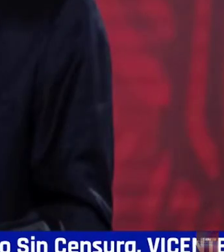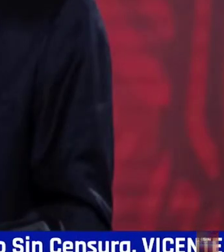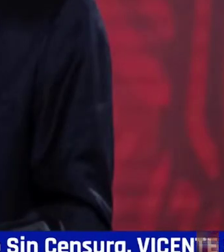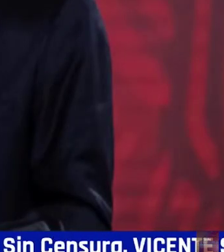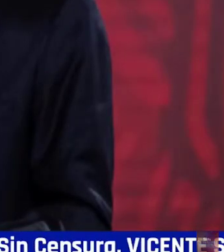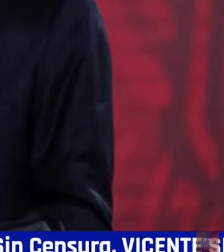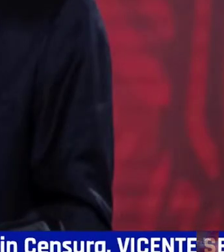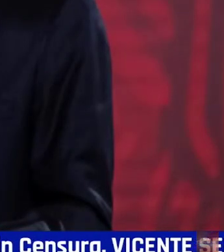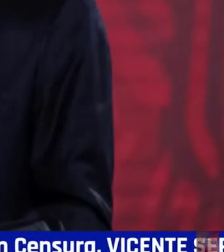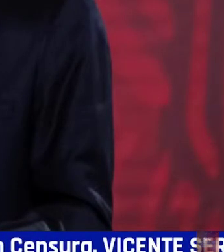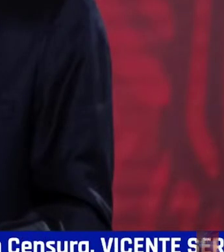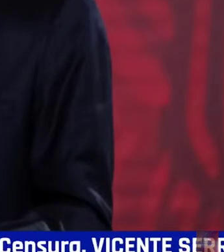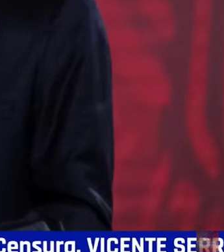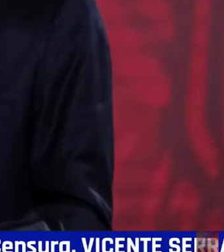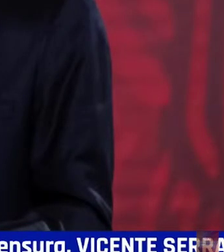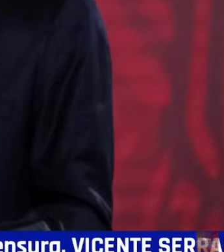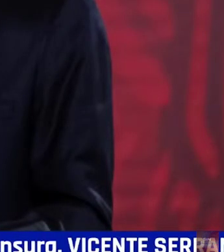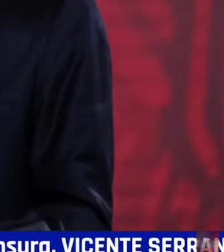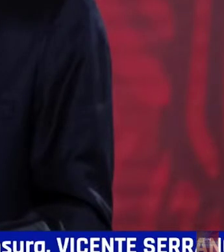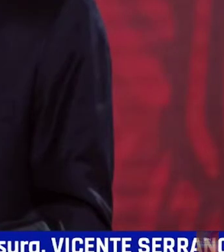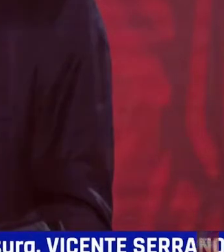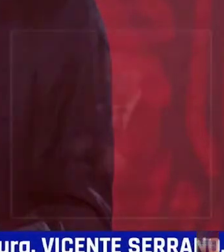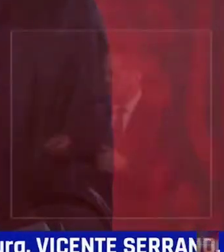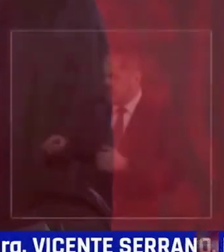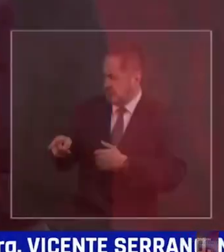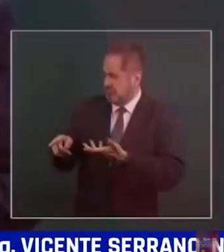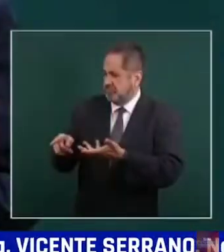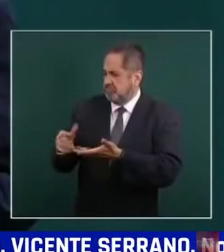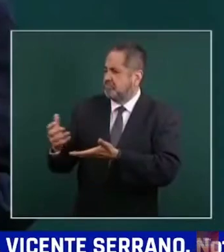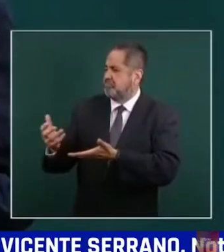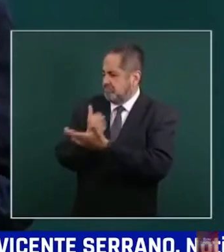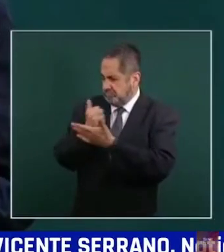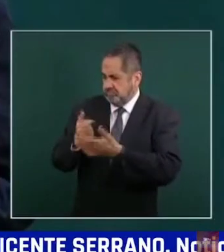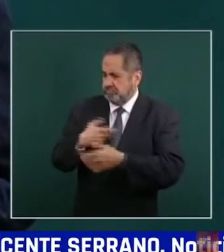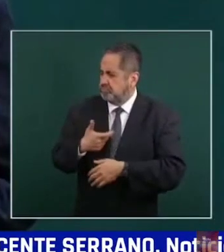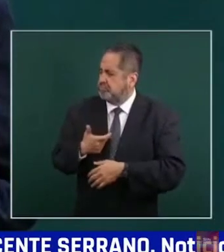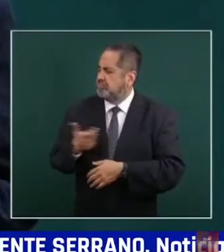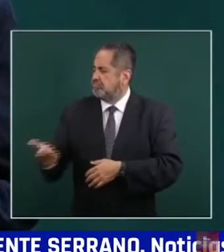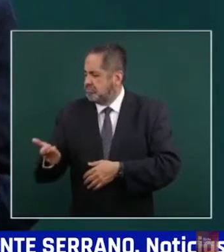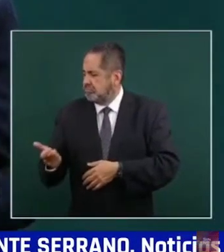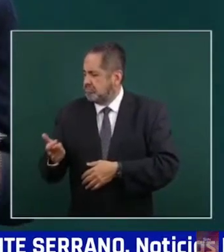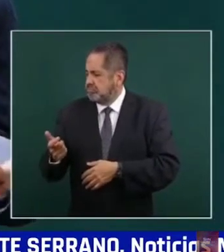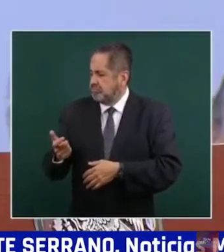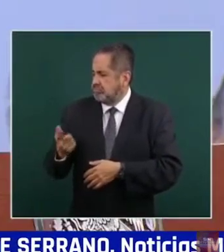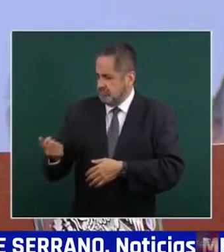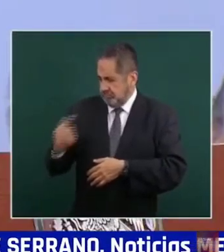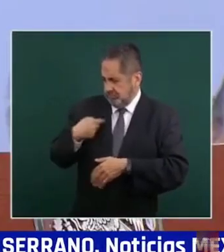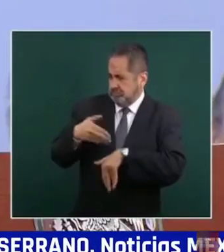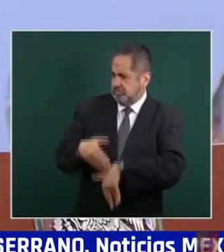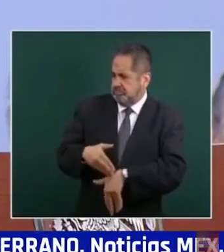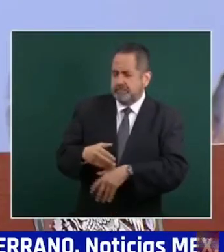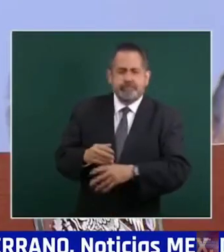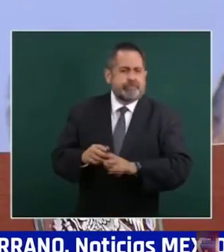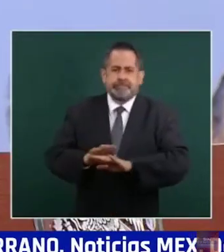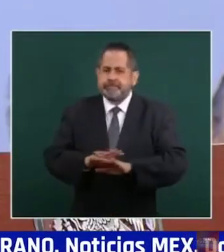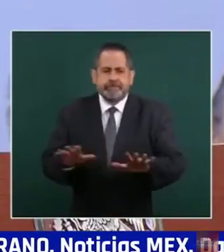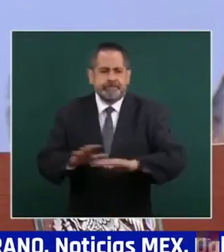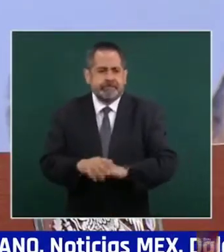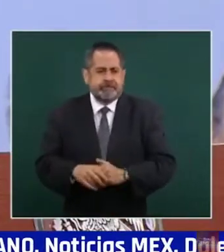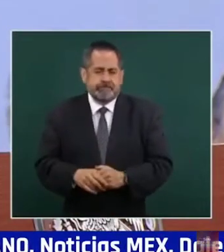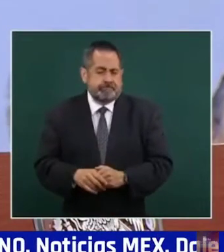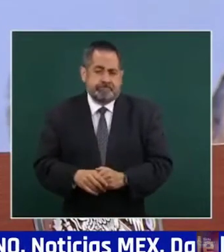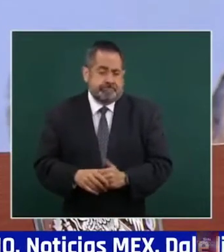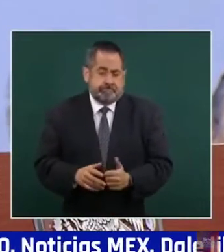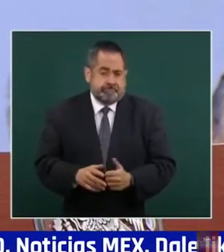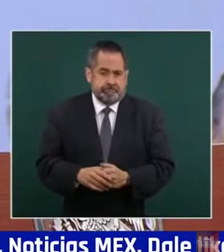las encuestas, hasta el país tiene que doblar las manitas. Lo veo sólido, lo veo fortalecido, lo veo con el respaldo